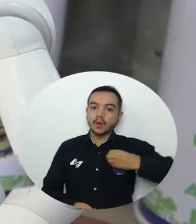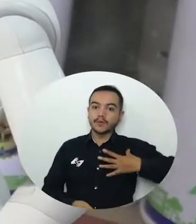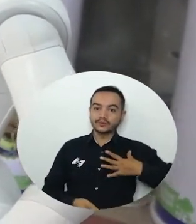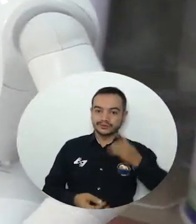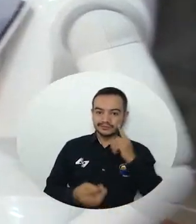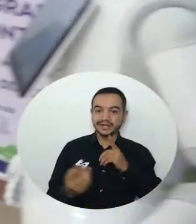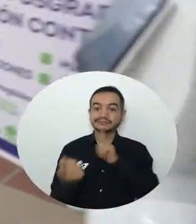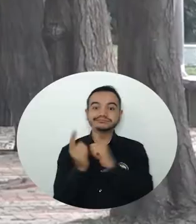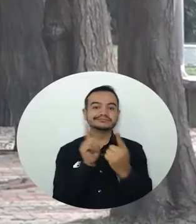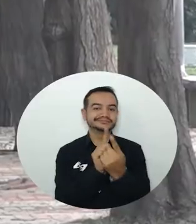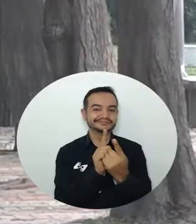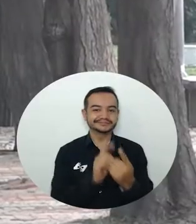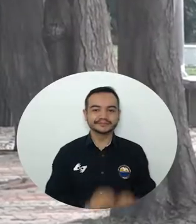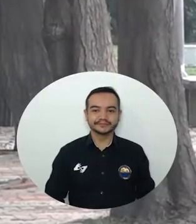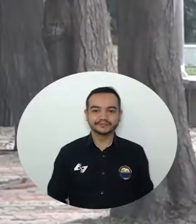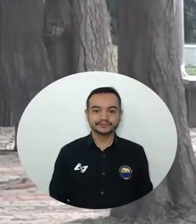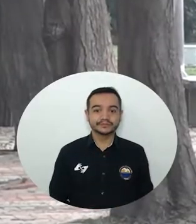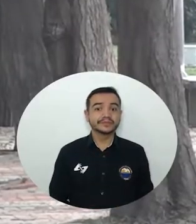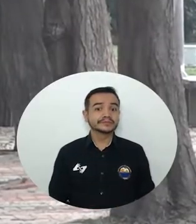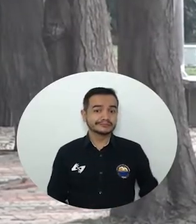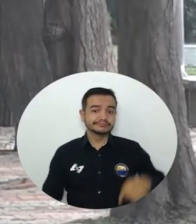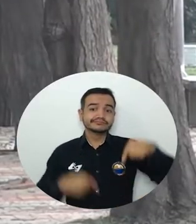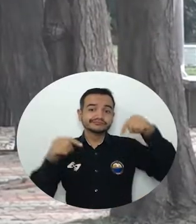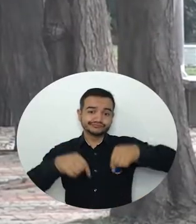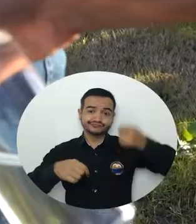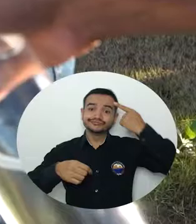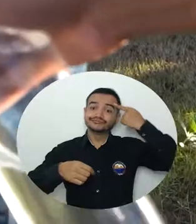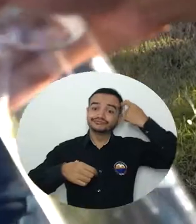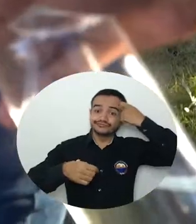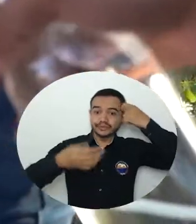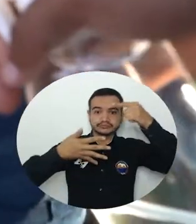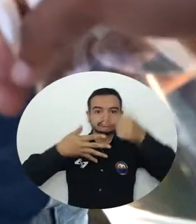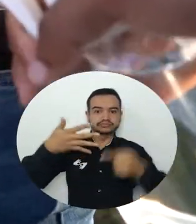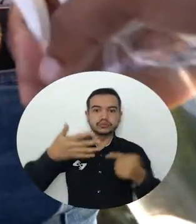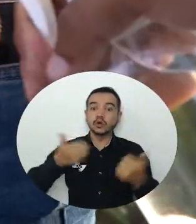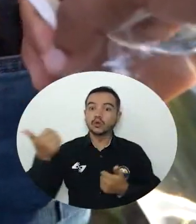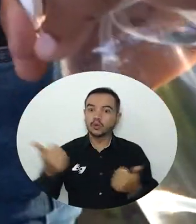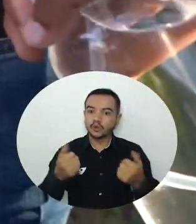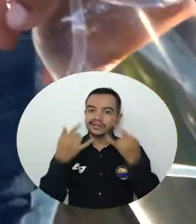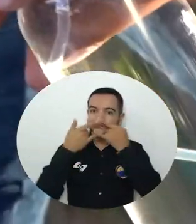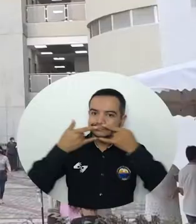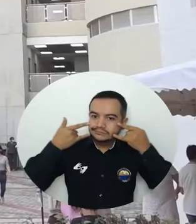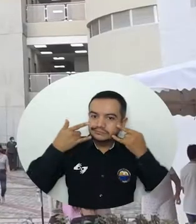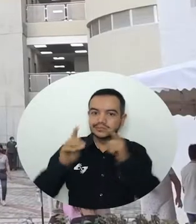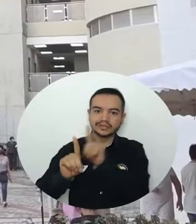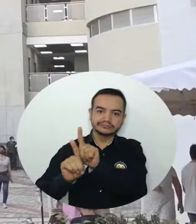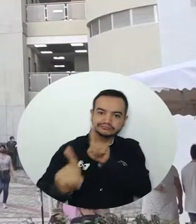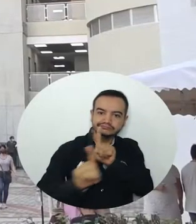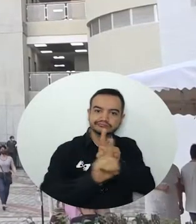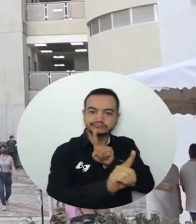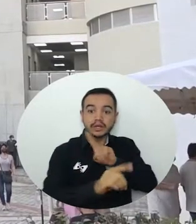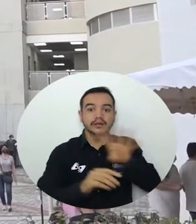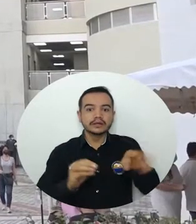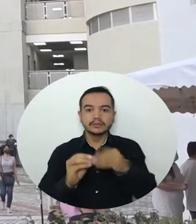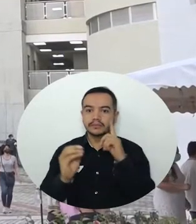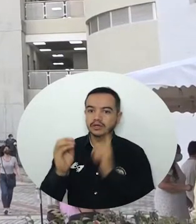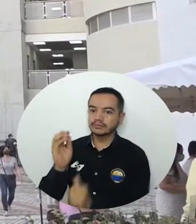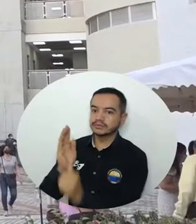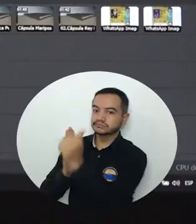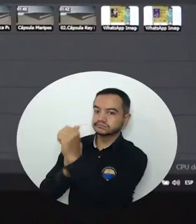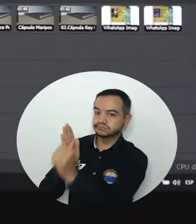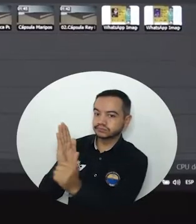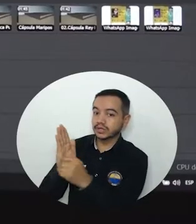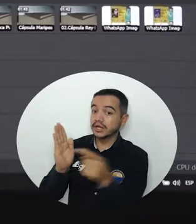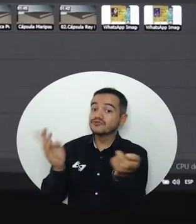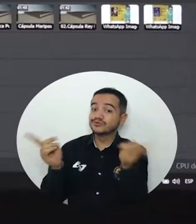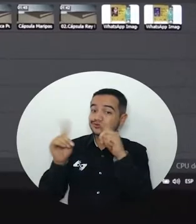para reencontrarnos. Que conllevó a grandes retos de garantizar los protocolos de bioseguridad y en la que se fusionó una agenda en el